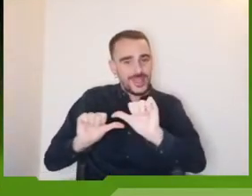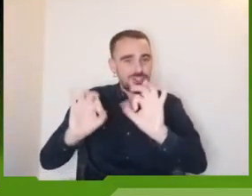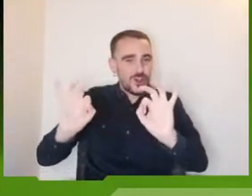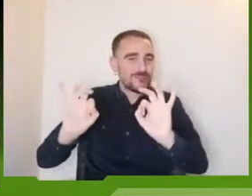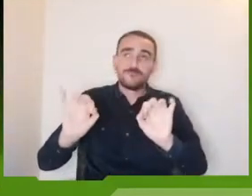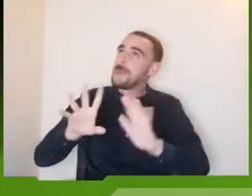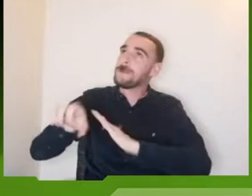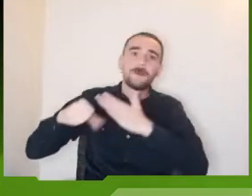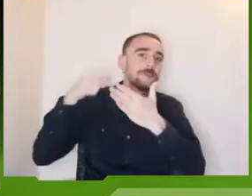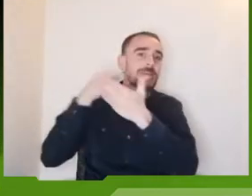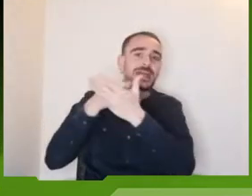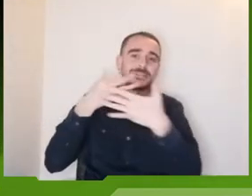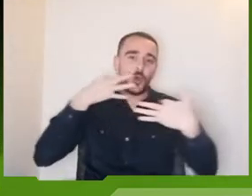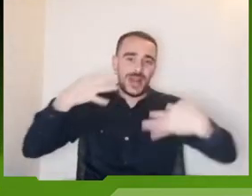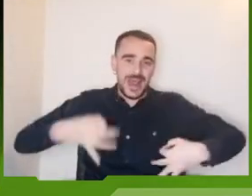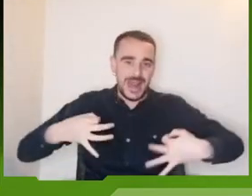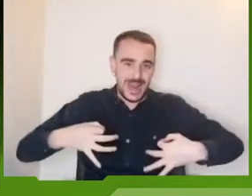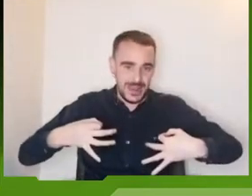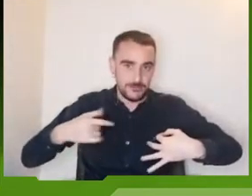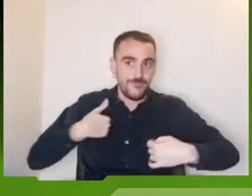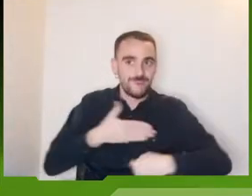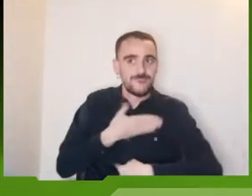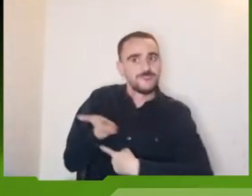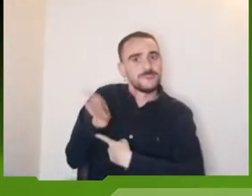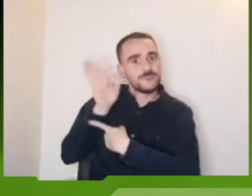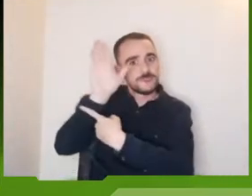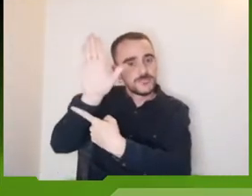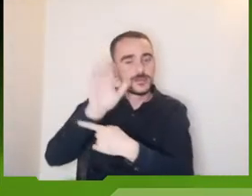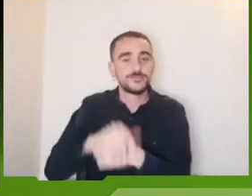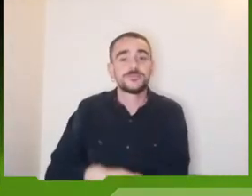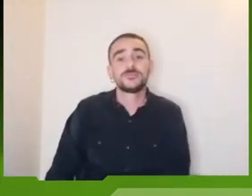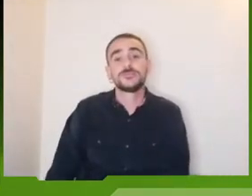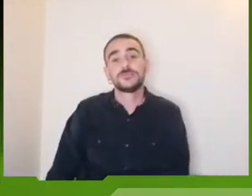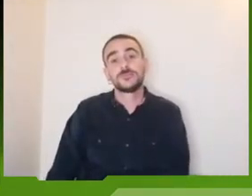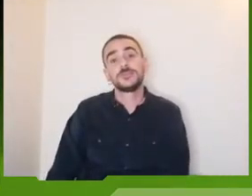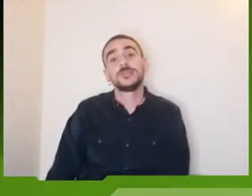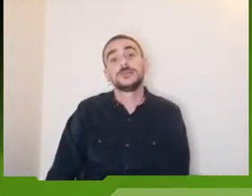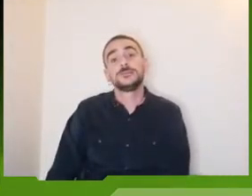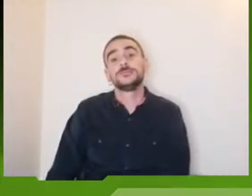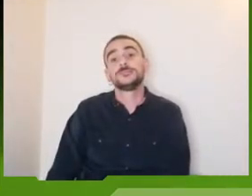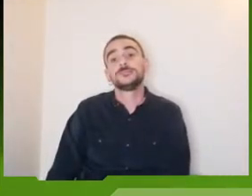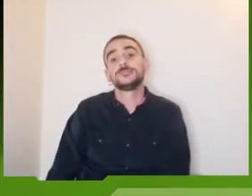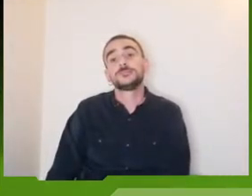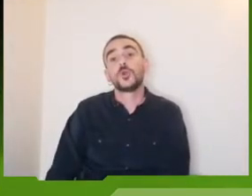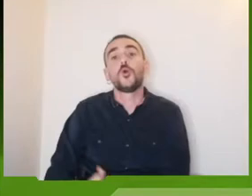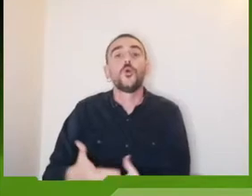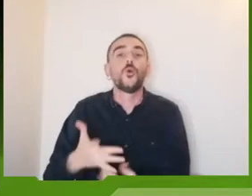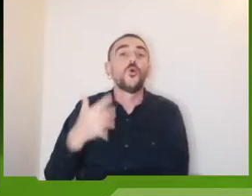realista. Ahora lo único que no es realista es que la masa esta es como si hiciéramos.